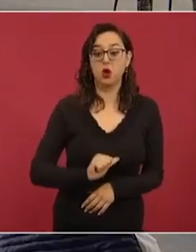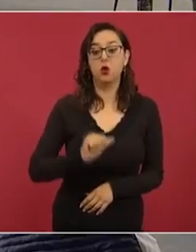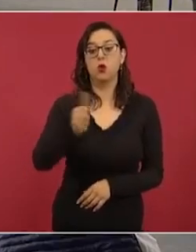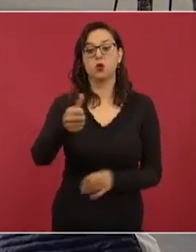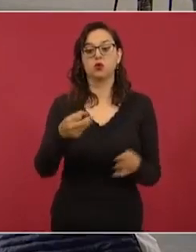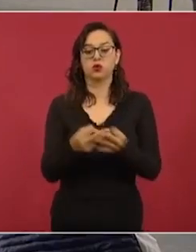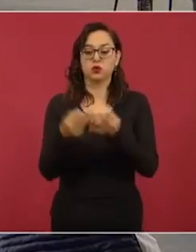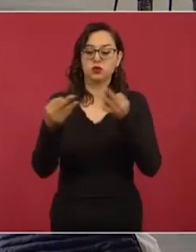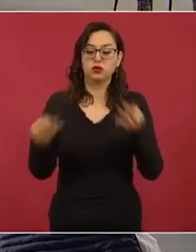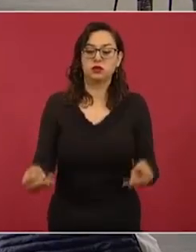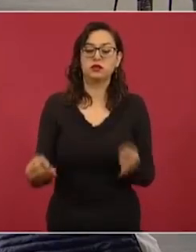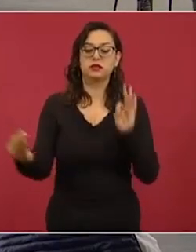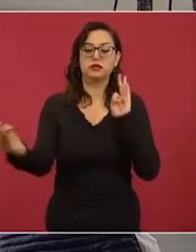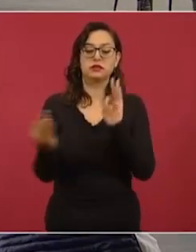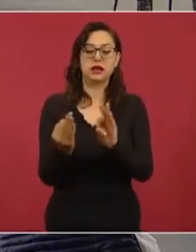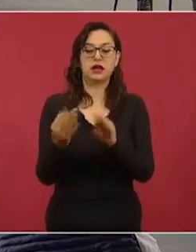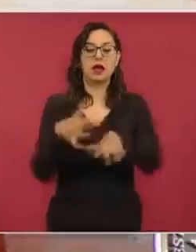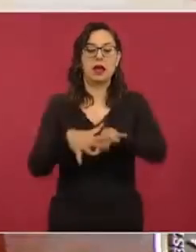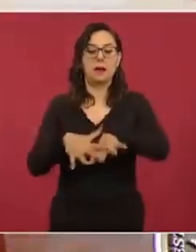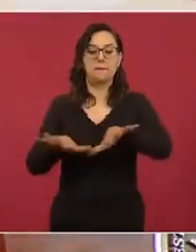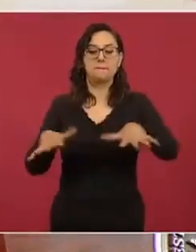en Playa del Carmen,